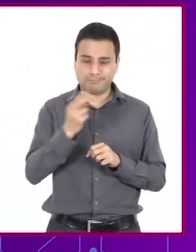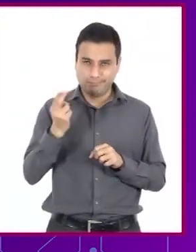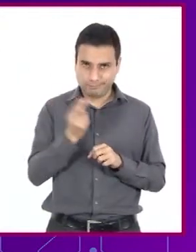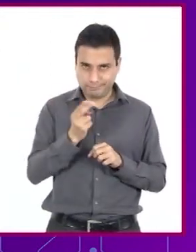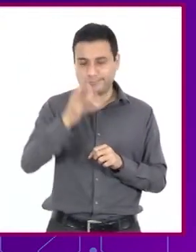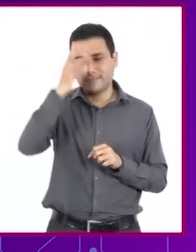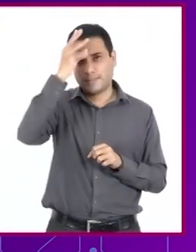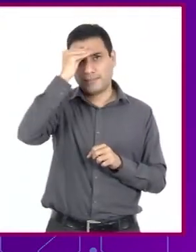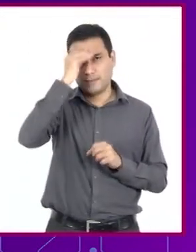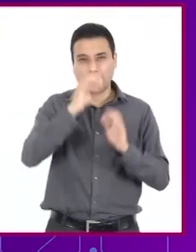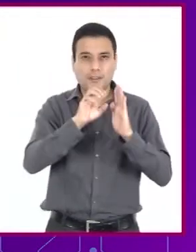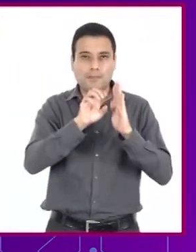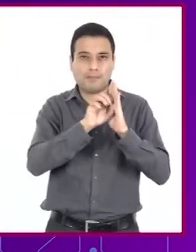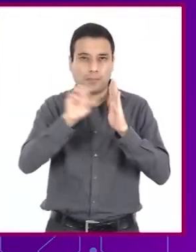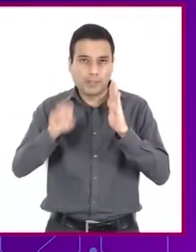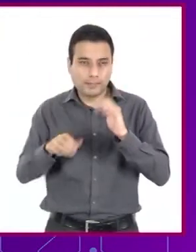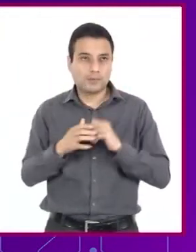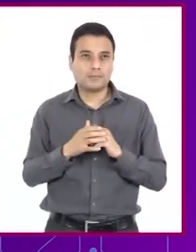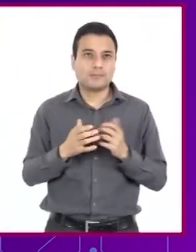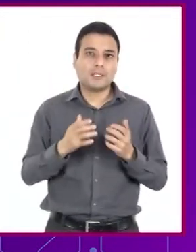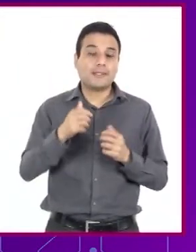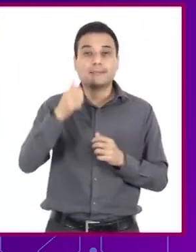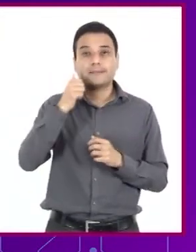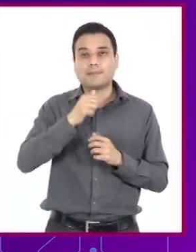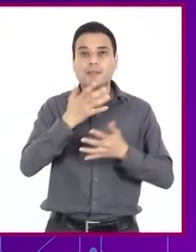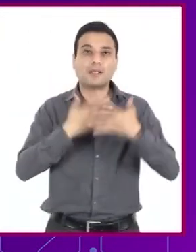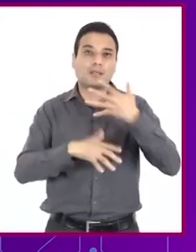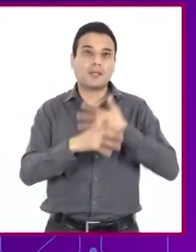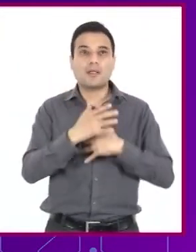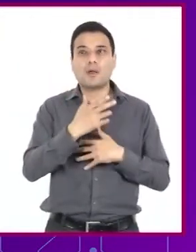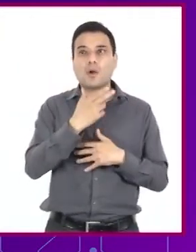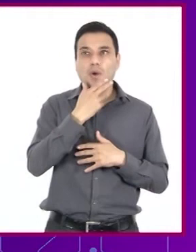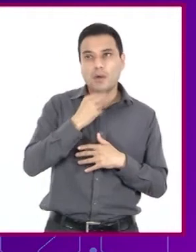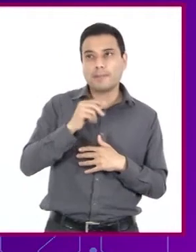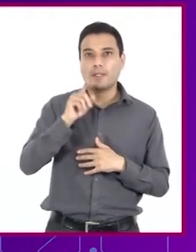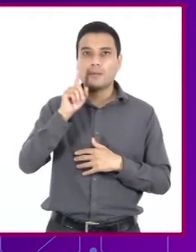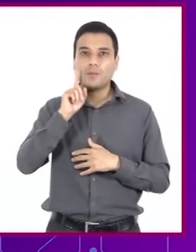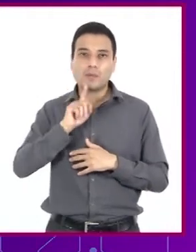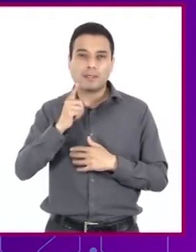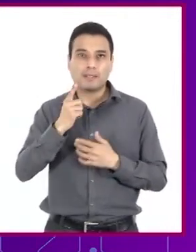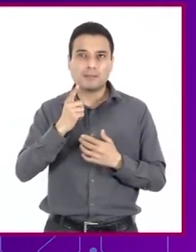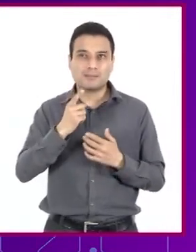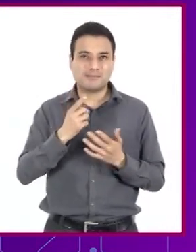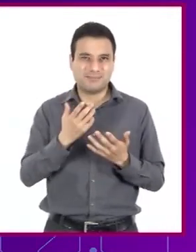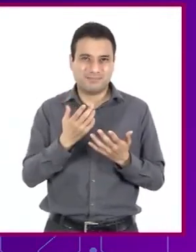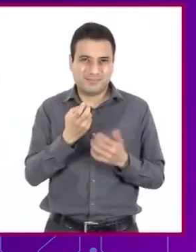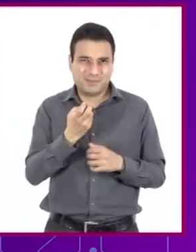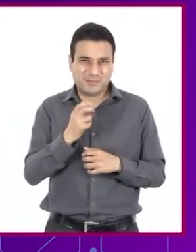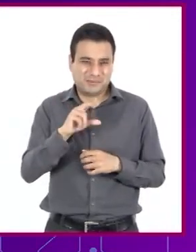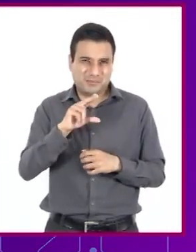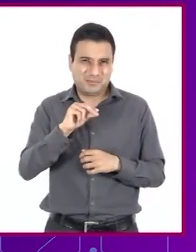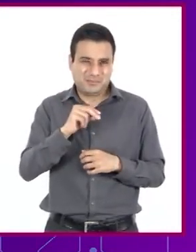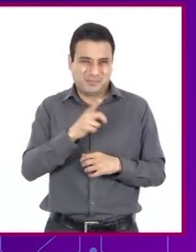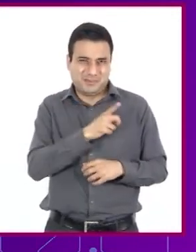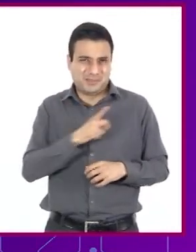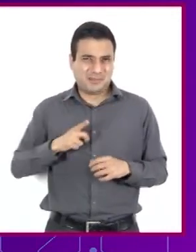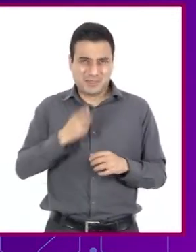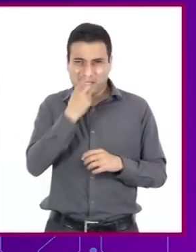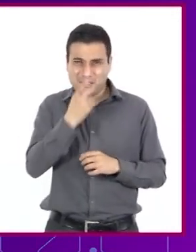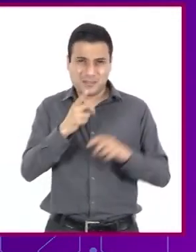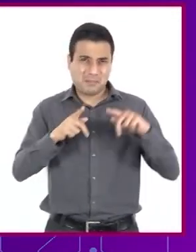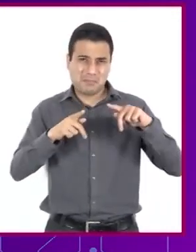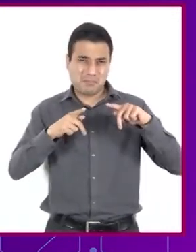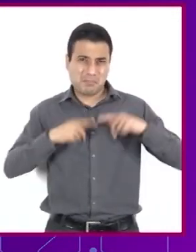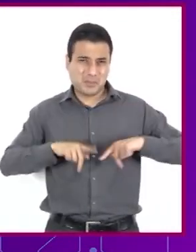términos como masculino o femenino, mujeres u hombres, excluyen a las personas no